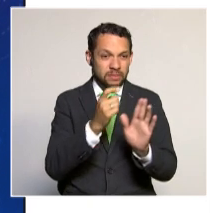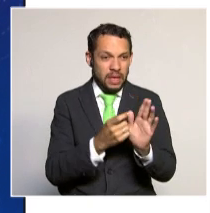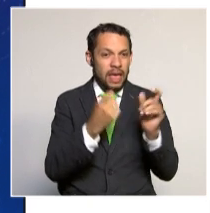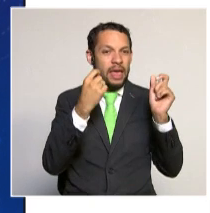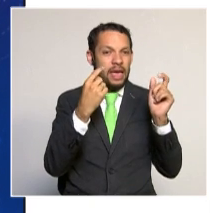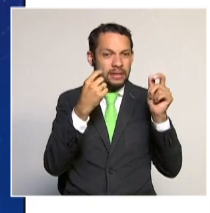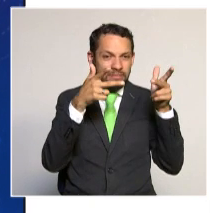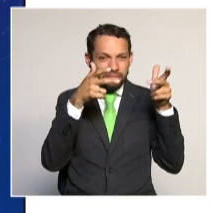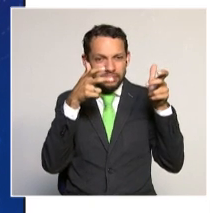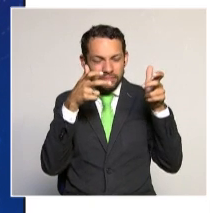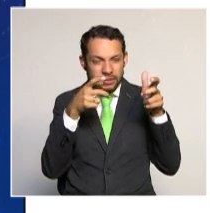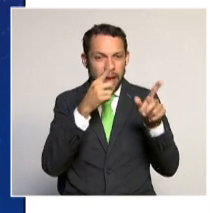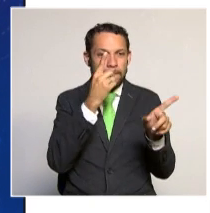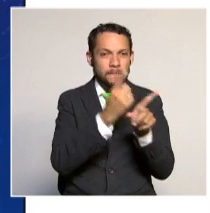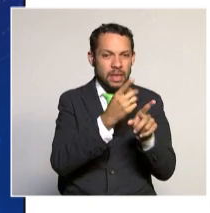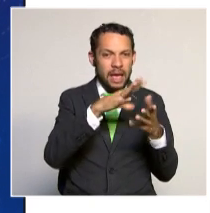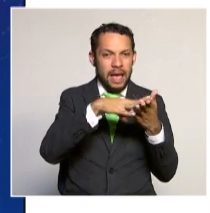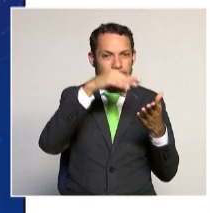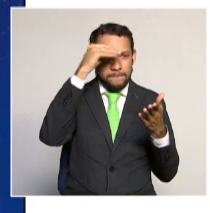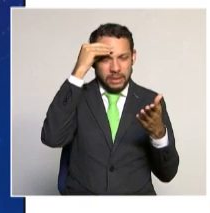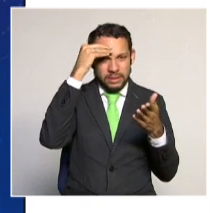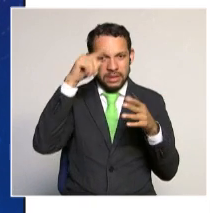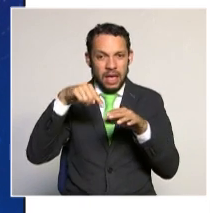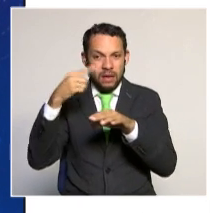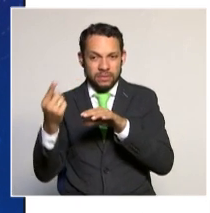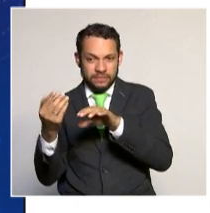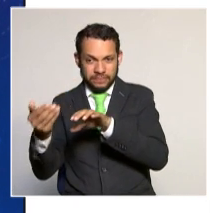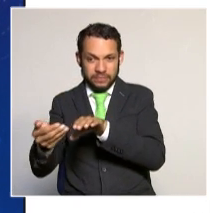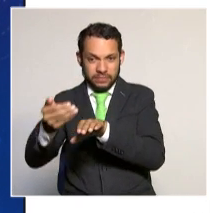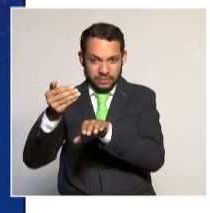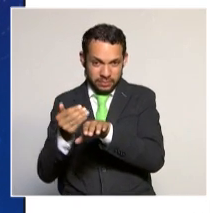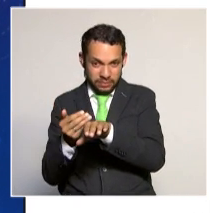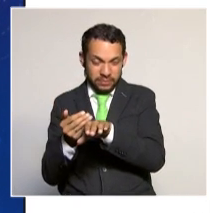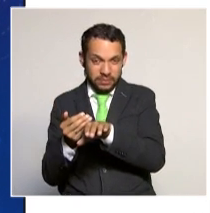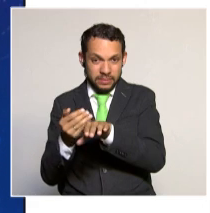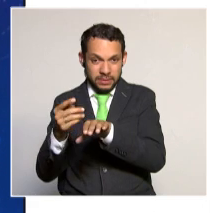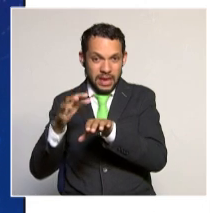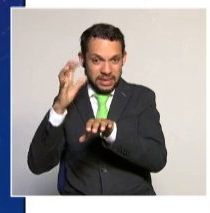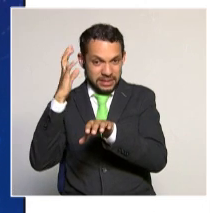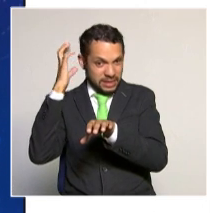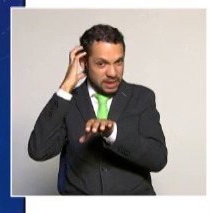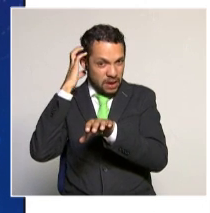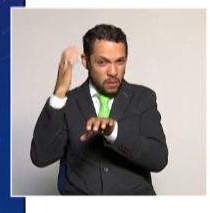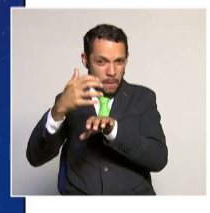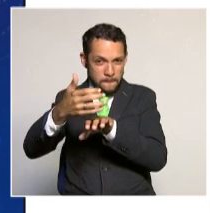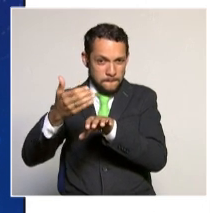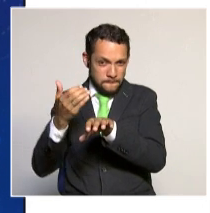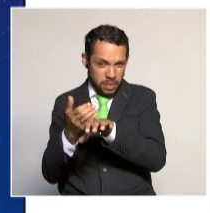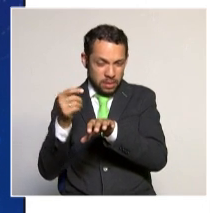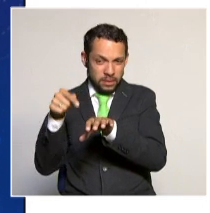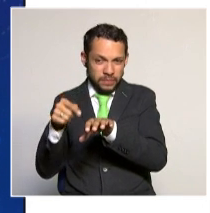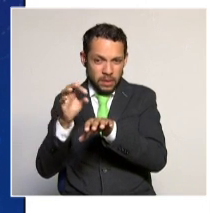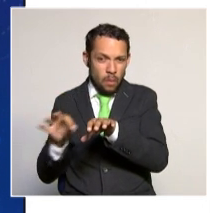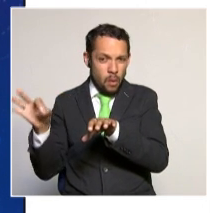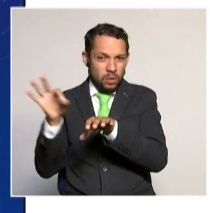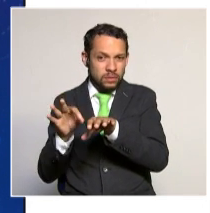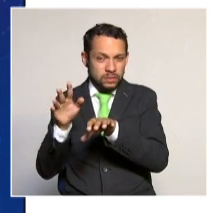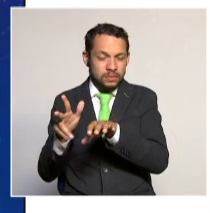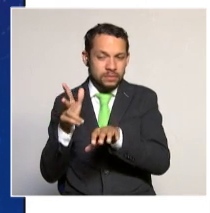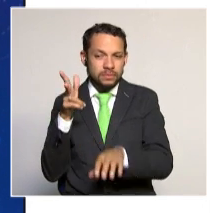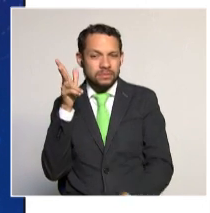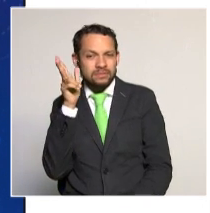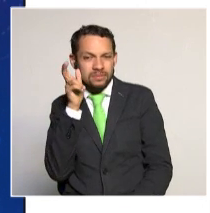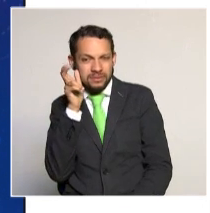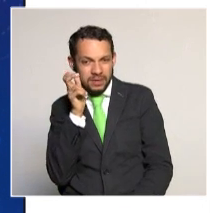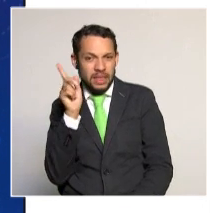comprendemos. Mire que la región temporal, por acá, que además de jugar un papel importante en la audición, tiene